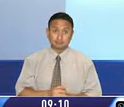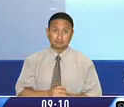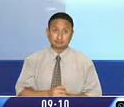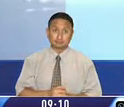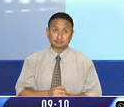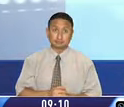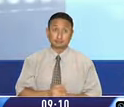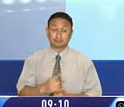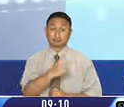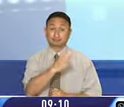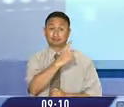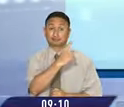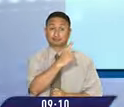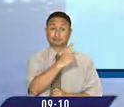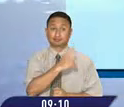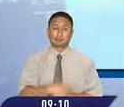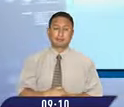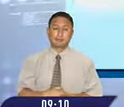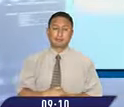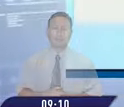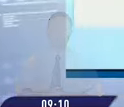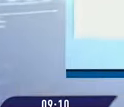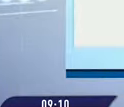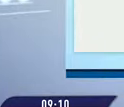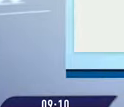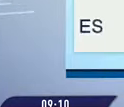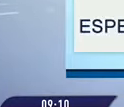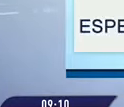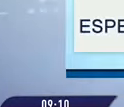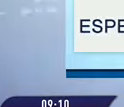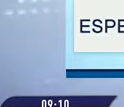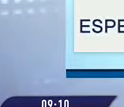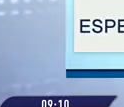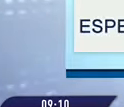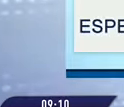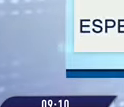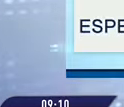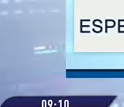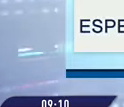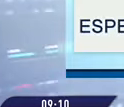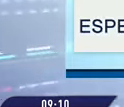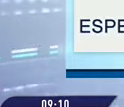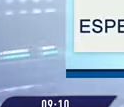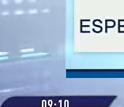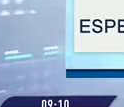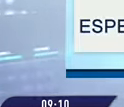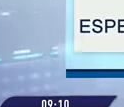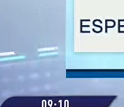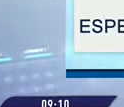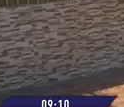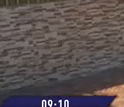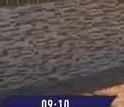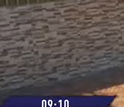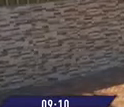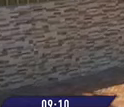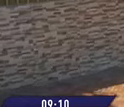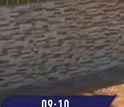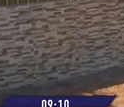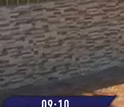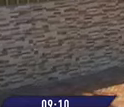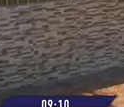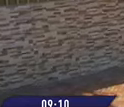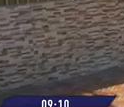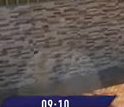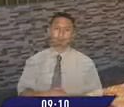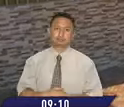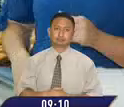asociación cuenta con 67 miembros en 20 ciudades del país. 23 son centros especializados de diálisis, como este que se ubica en el